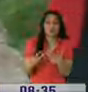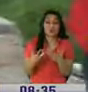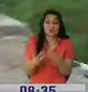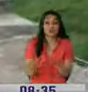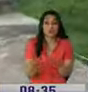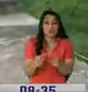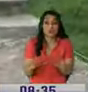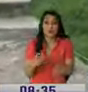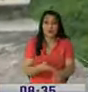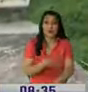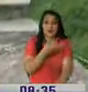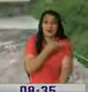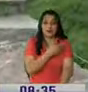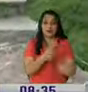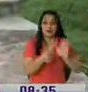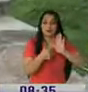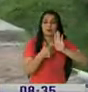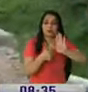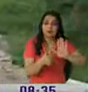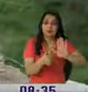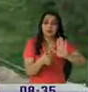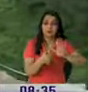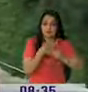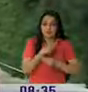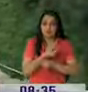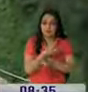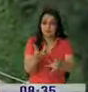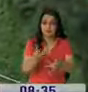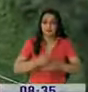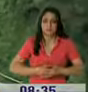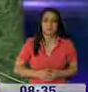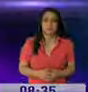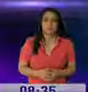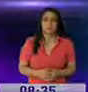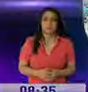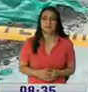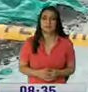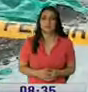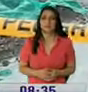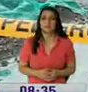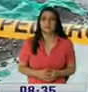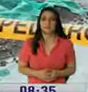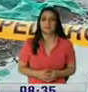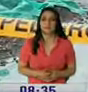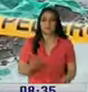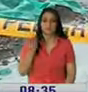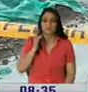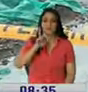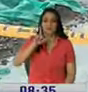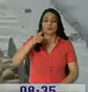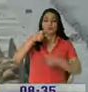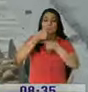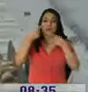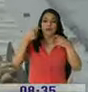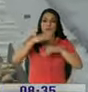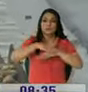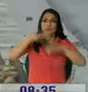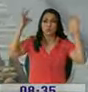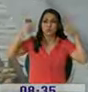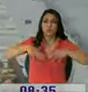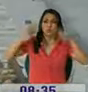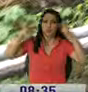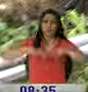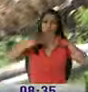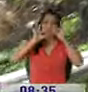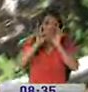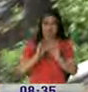Pero antes de esto, les vamos a presentar el siguiente informe. El pasado 31 de marzo, por las fuertes lluvias y la falta